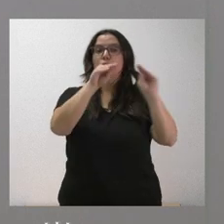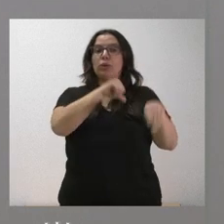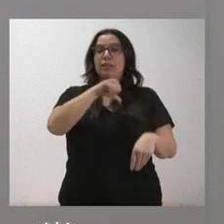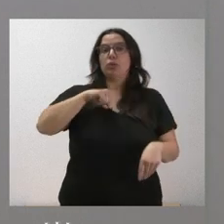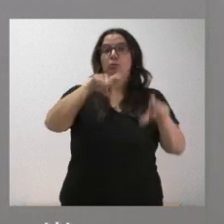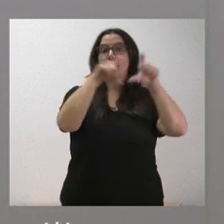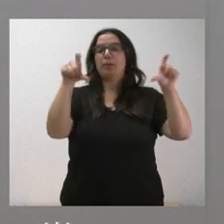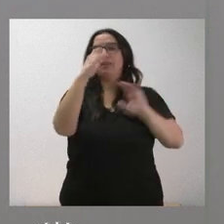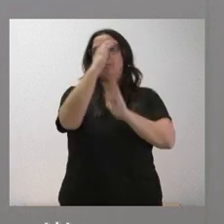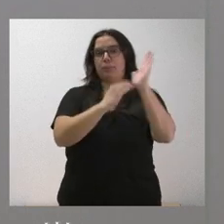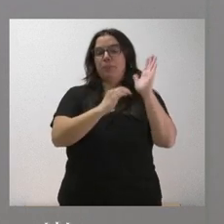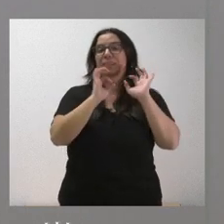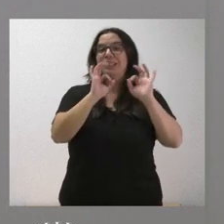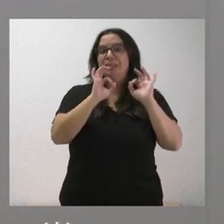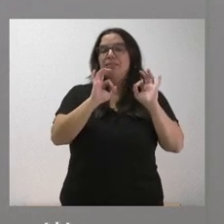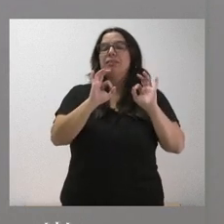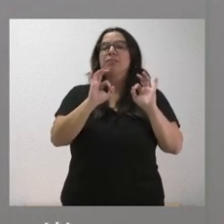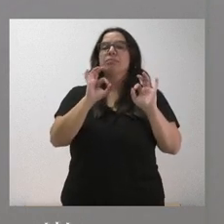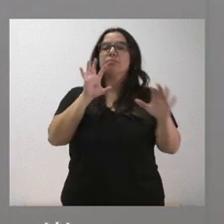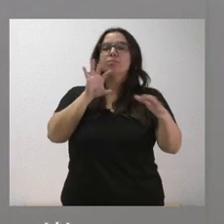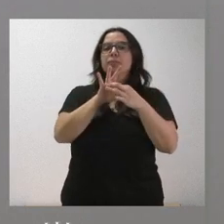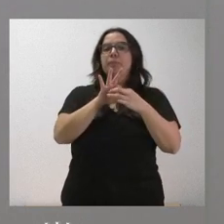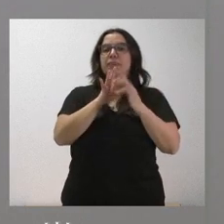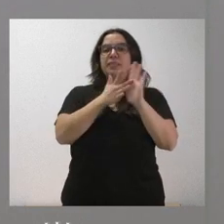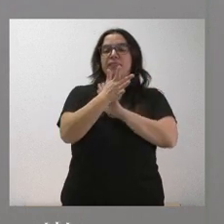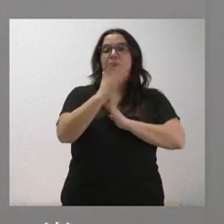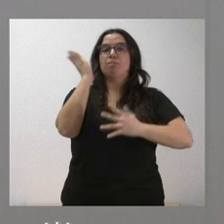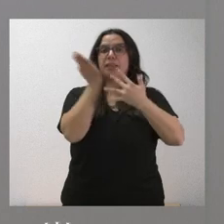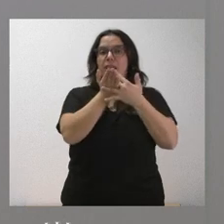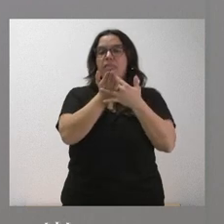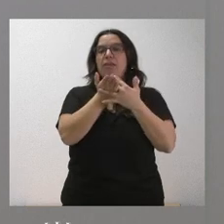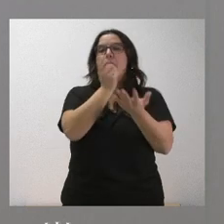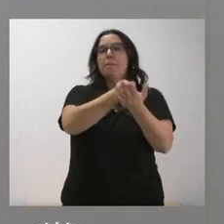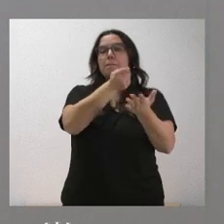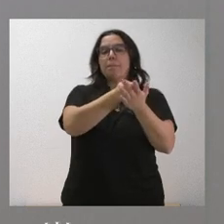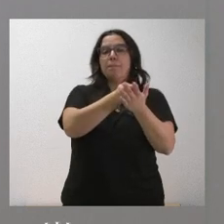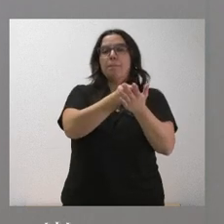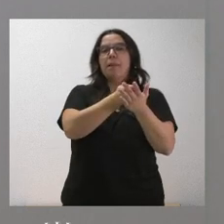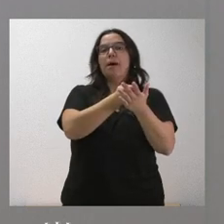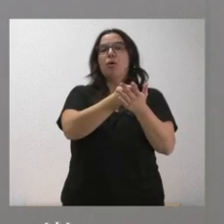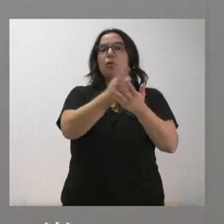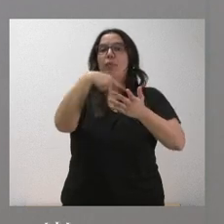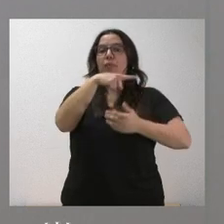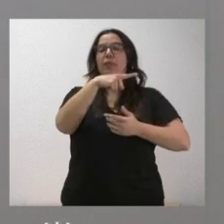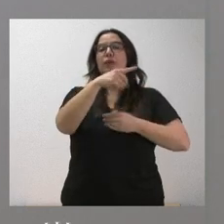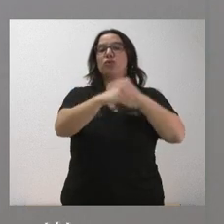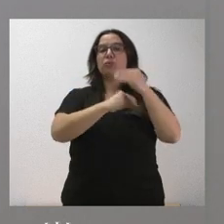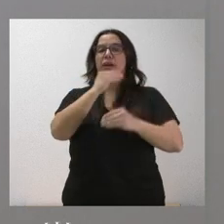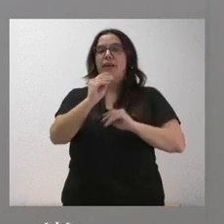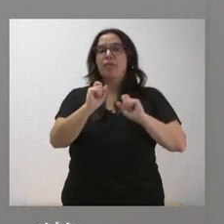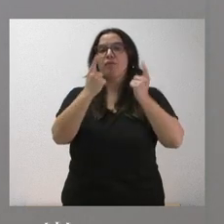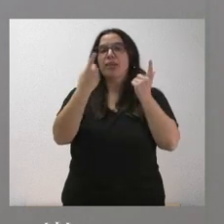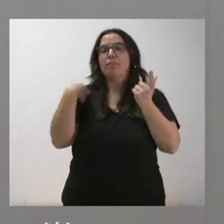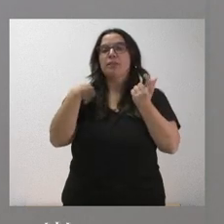empresas y en particular se trata de reducir a la mitad el pago por las aciones que se formalicen en escritura